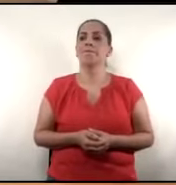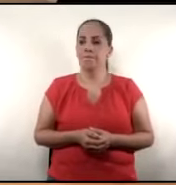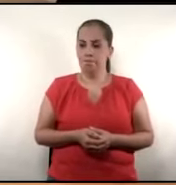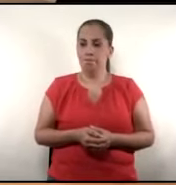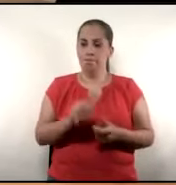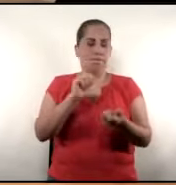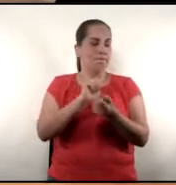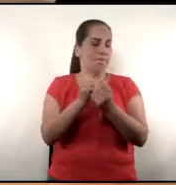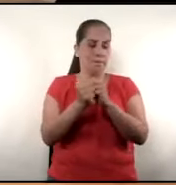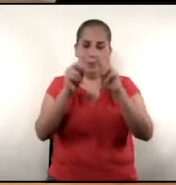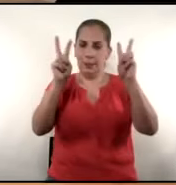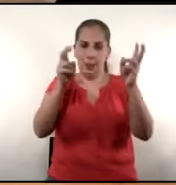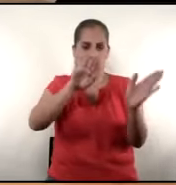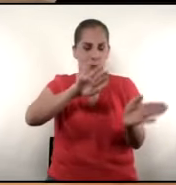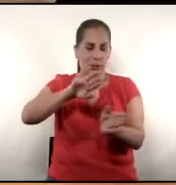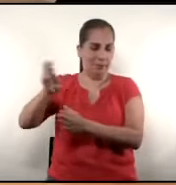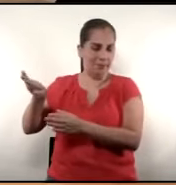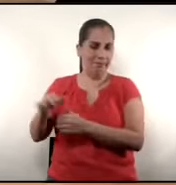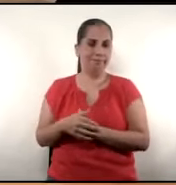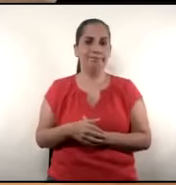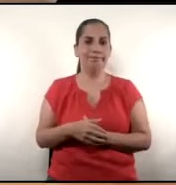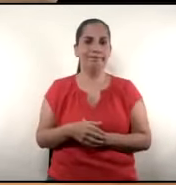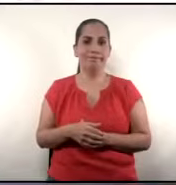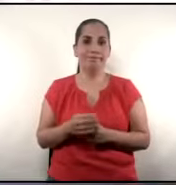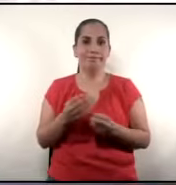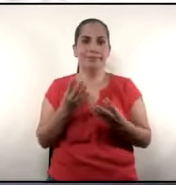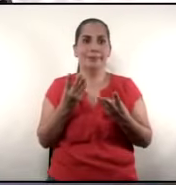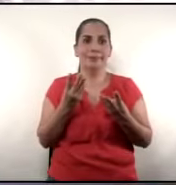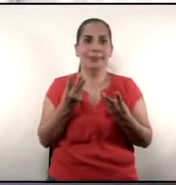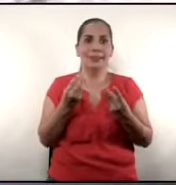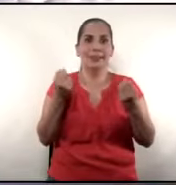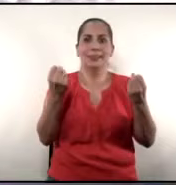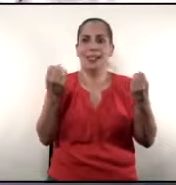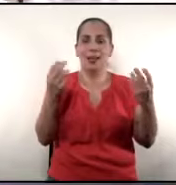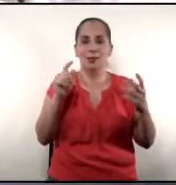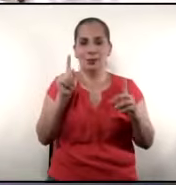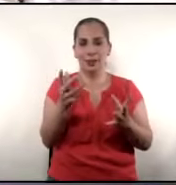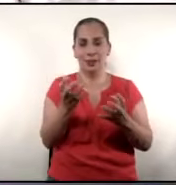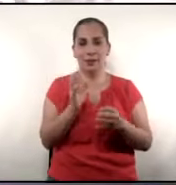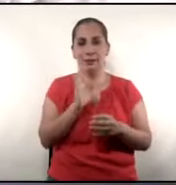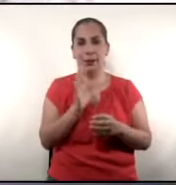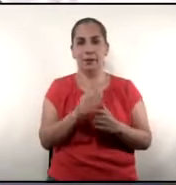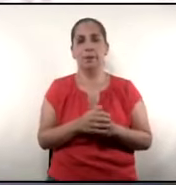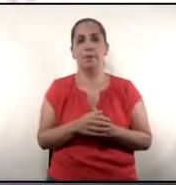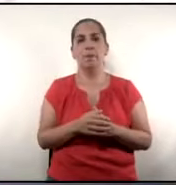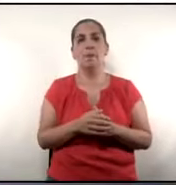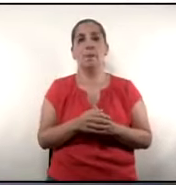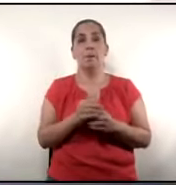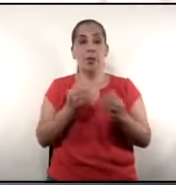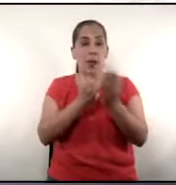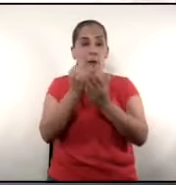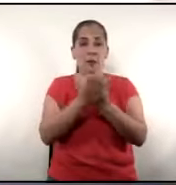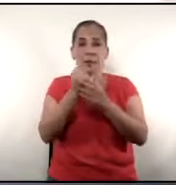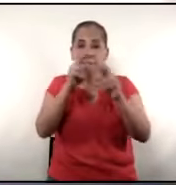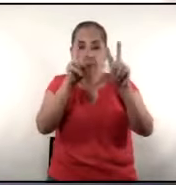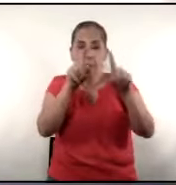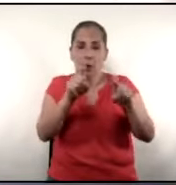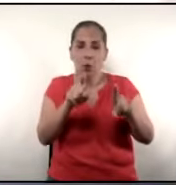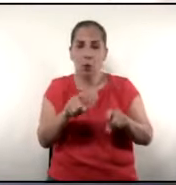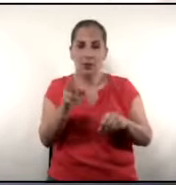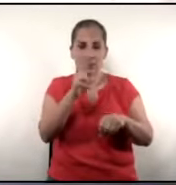Cambiando de tema, don Eli, de tantos que queríamos abordar, la encuesta nacional de hogares dice que Costa